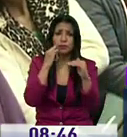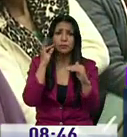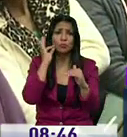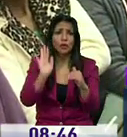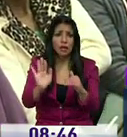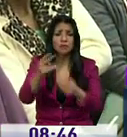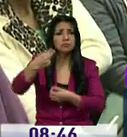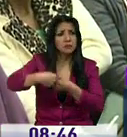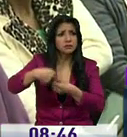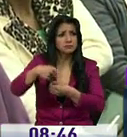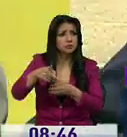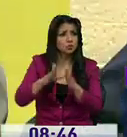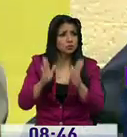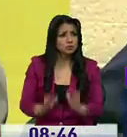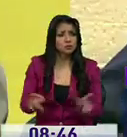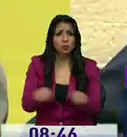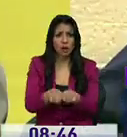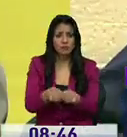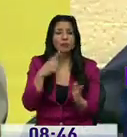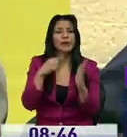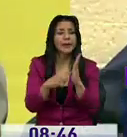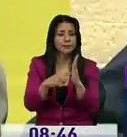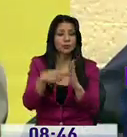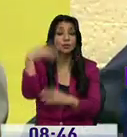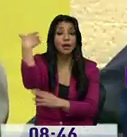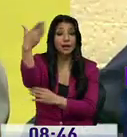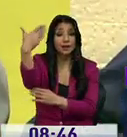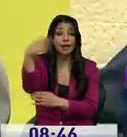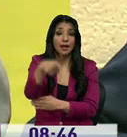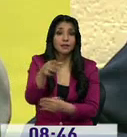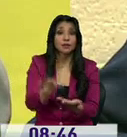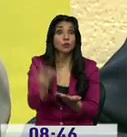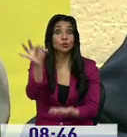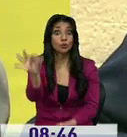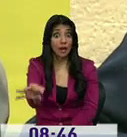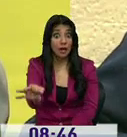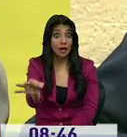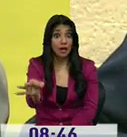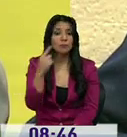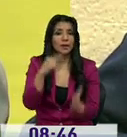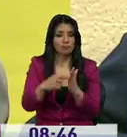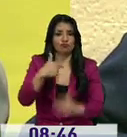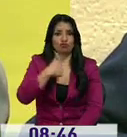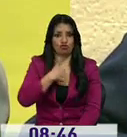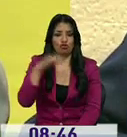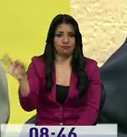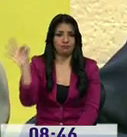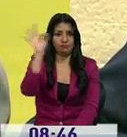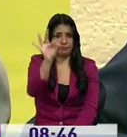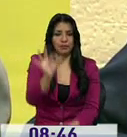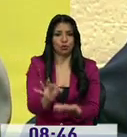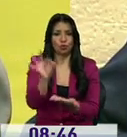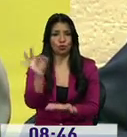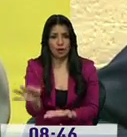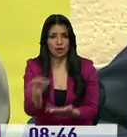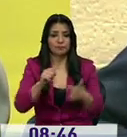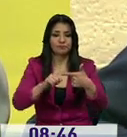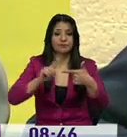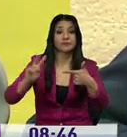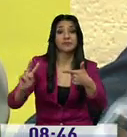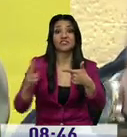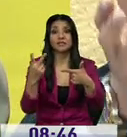la participación ciudadana. Si el alcalde provenía de la ruralidad, el caso de mi persona, la segunda